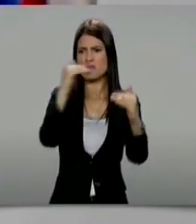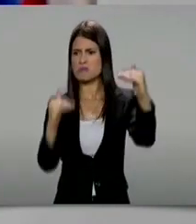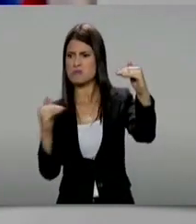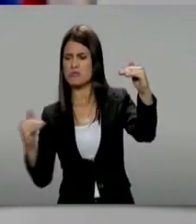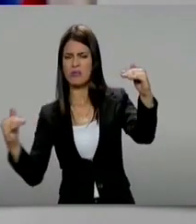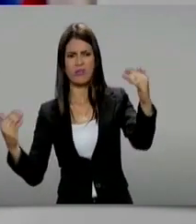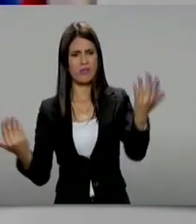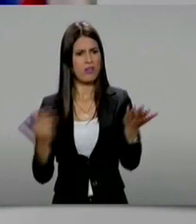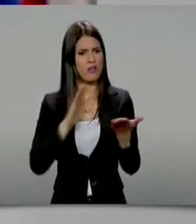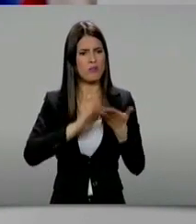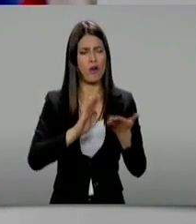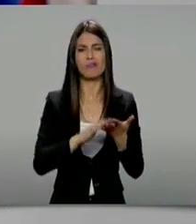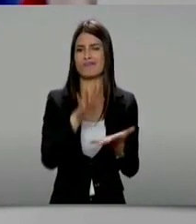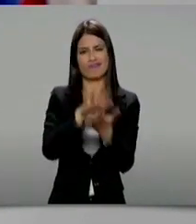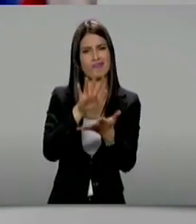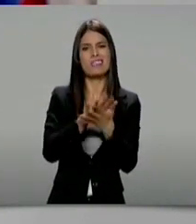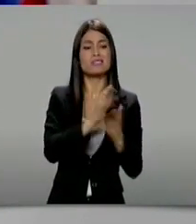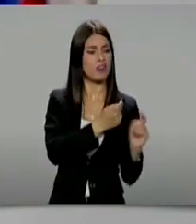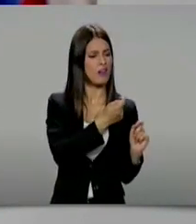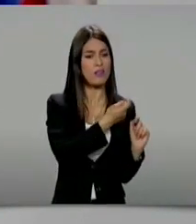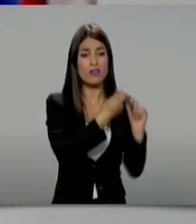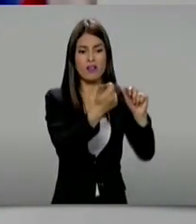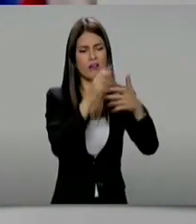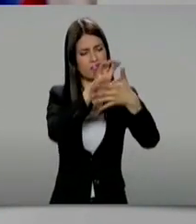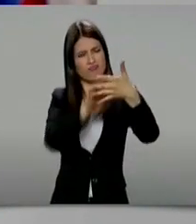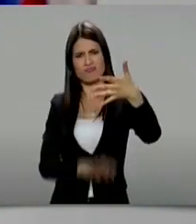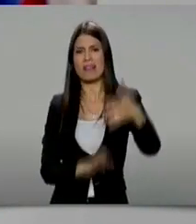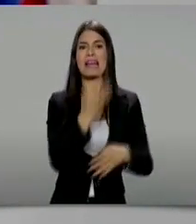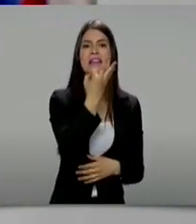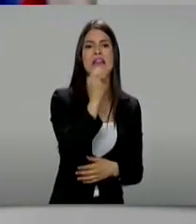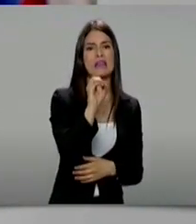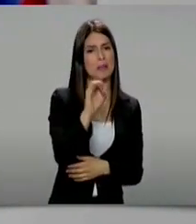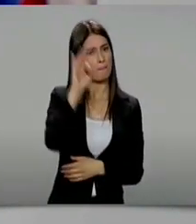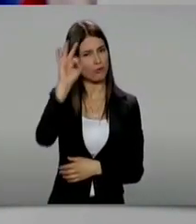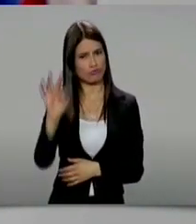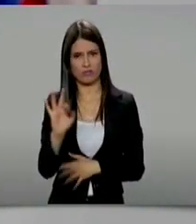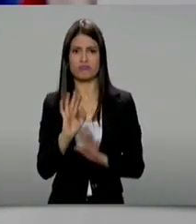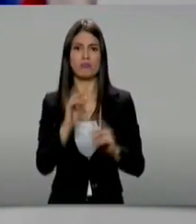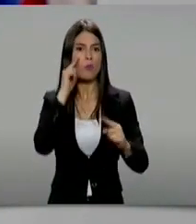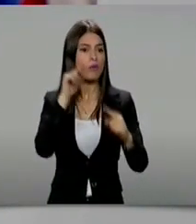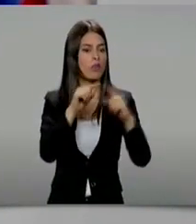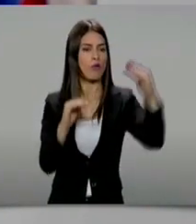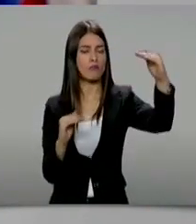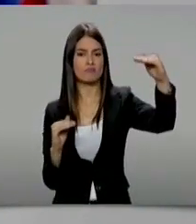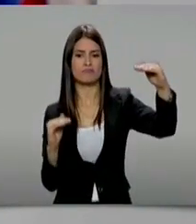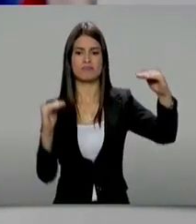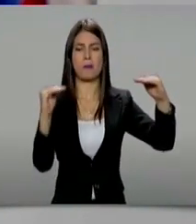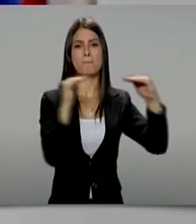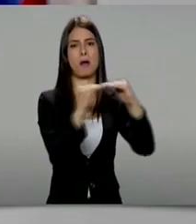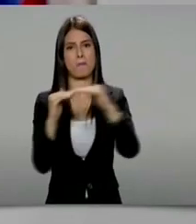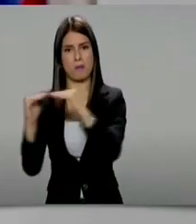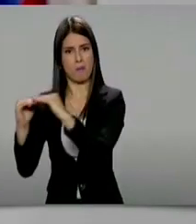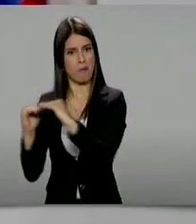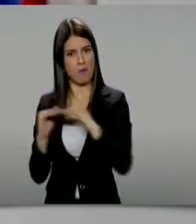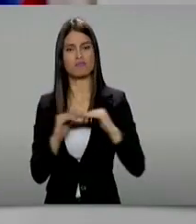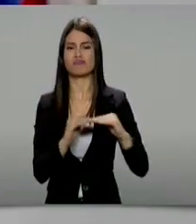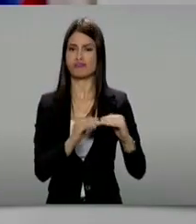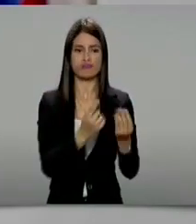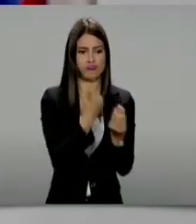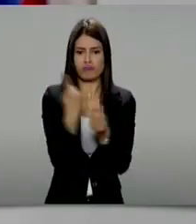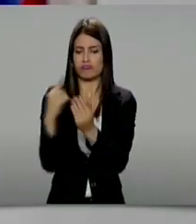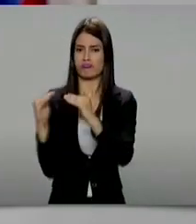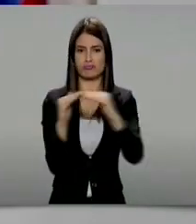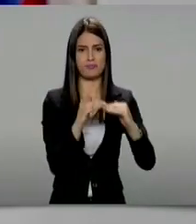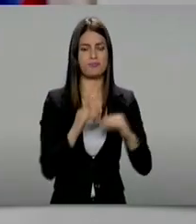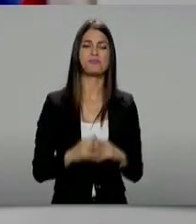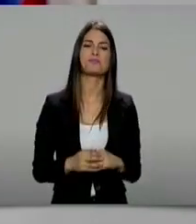Y en este mismo capítulo quedó claro que la protesta social debe ser siempre siempre